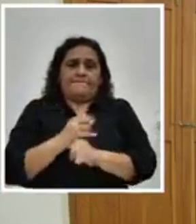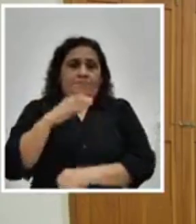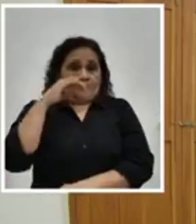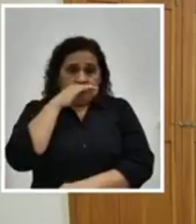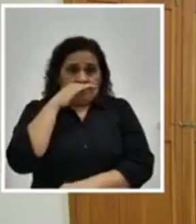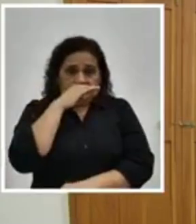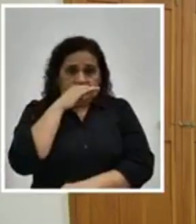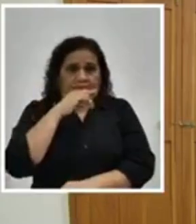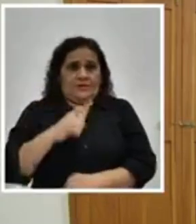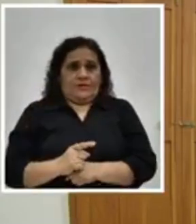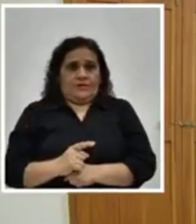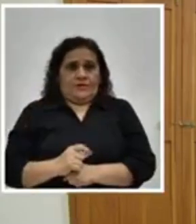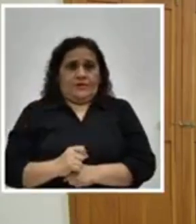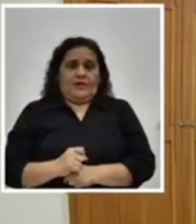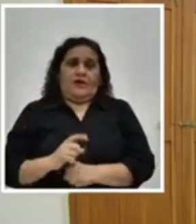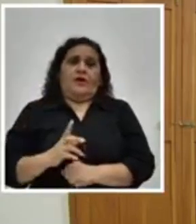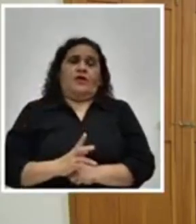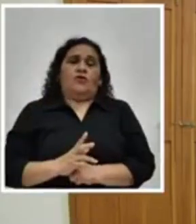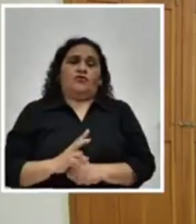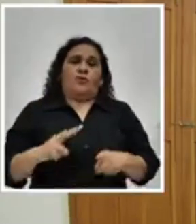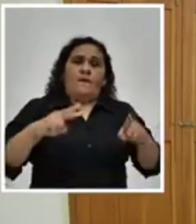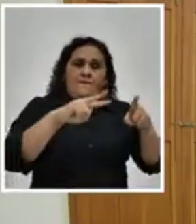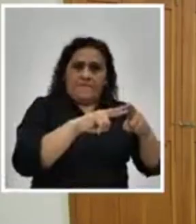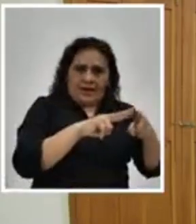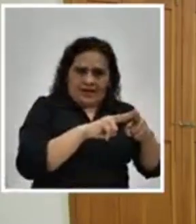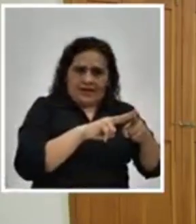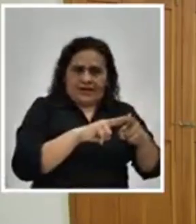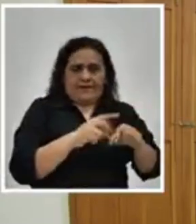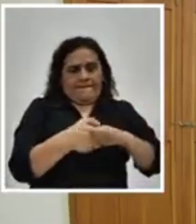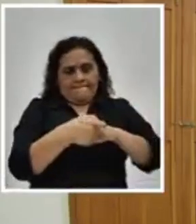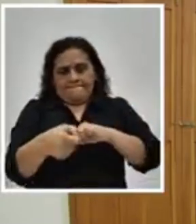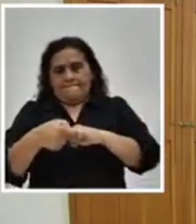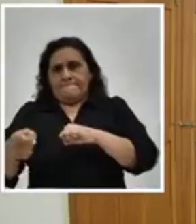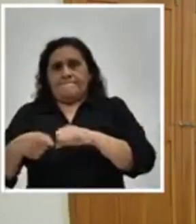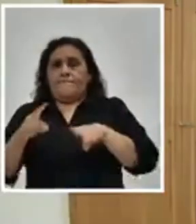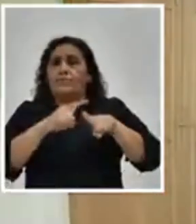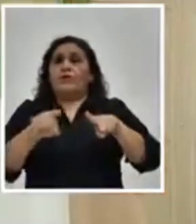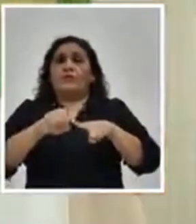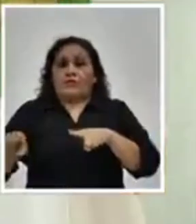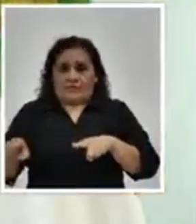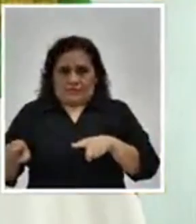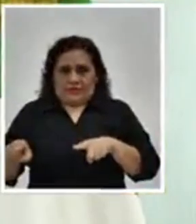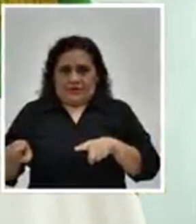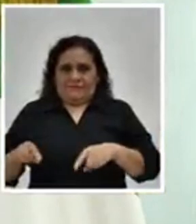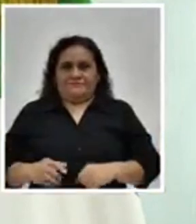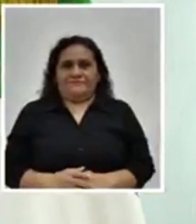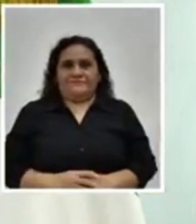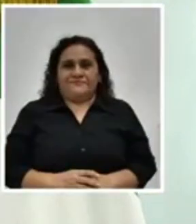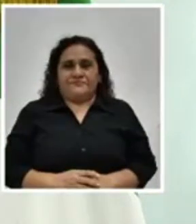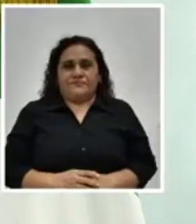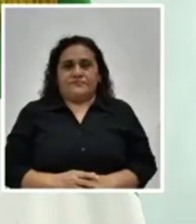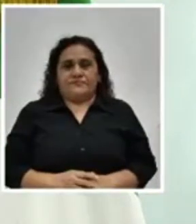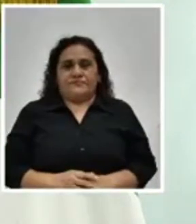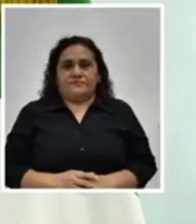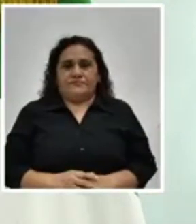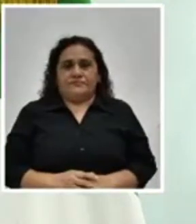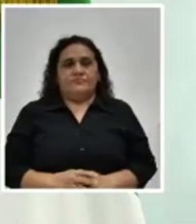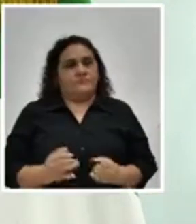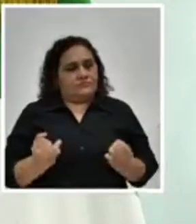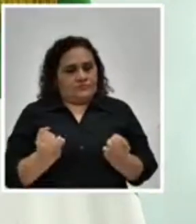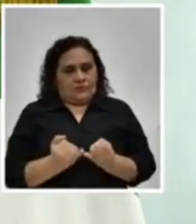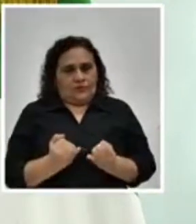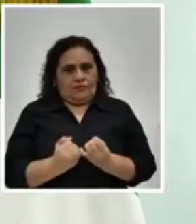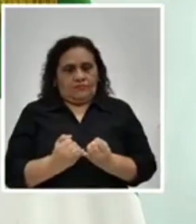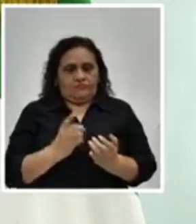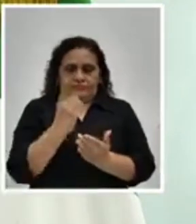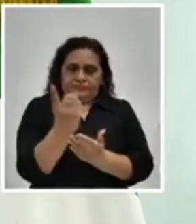los principales parques y comisarías de este municipio. De igual manera, se han